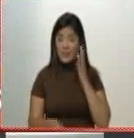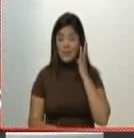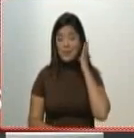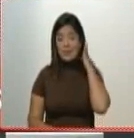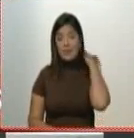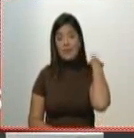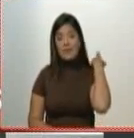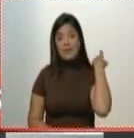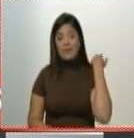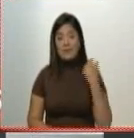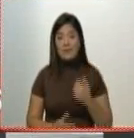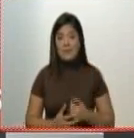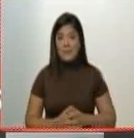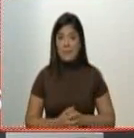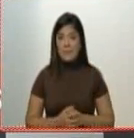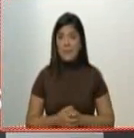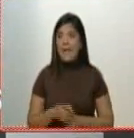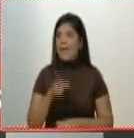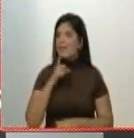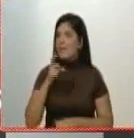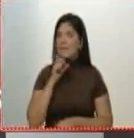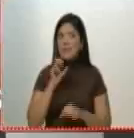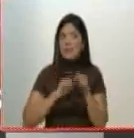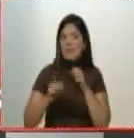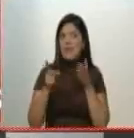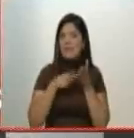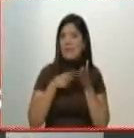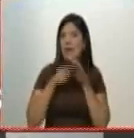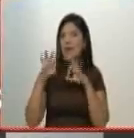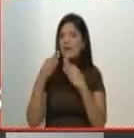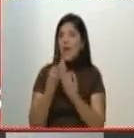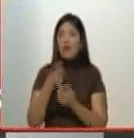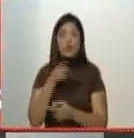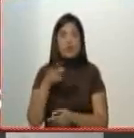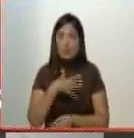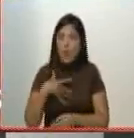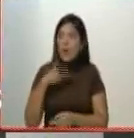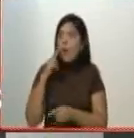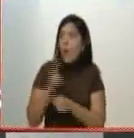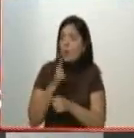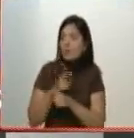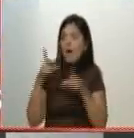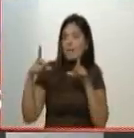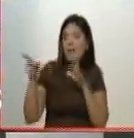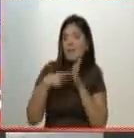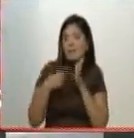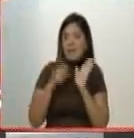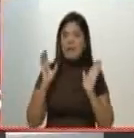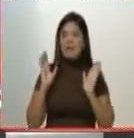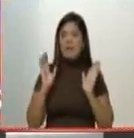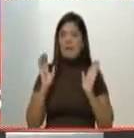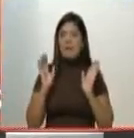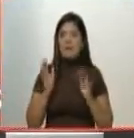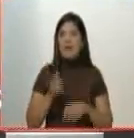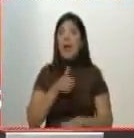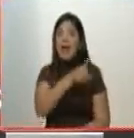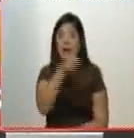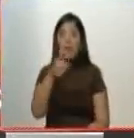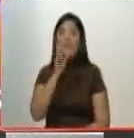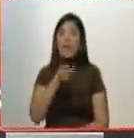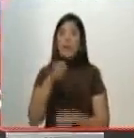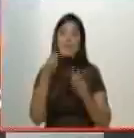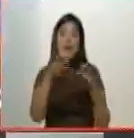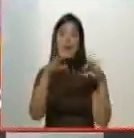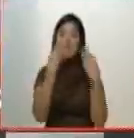¿Cómo es la cosa, Silvio? Es muy difícil defender la tableta a nivel familiar porque todo el mundo la quiere. Una tableta... Bueno, a cada medallista entonces hay que darle por familia, pues.